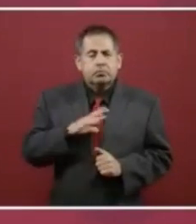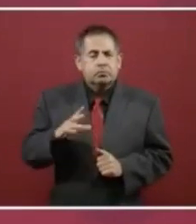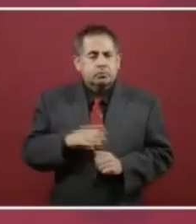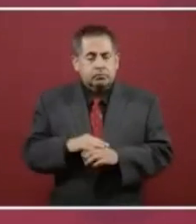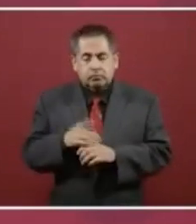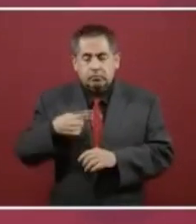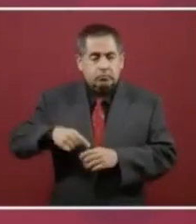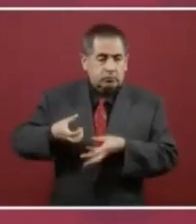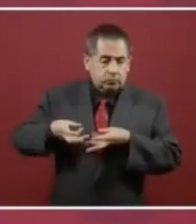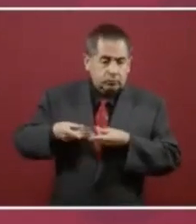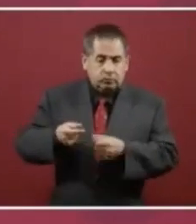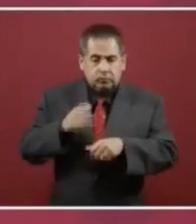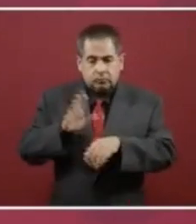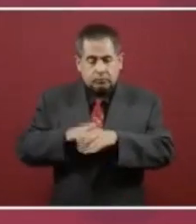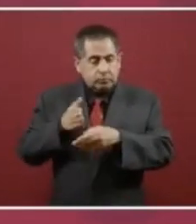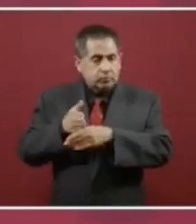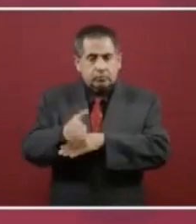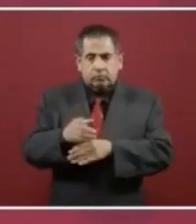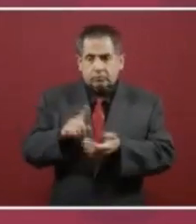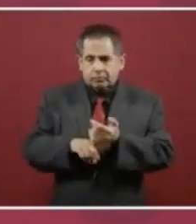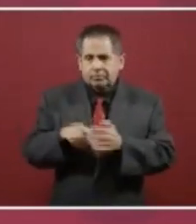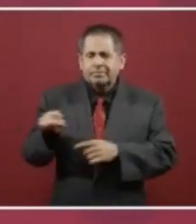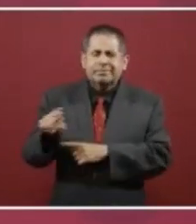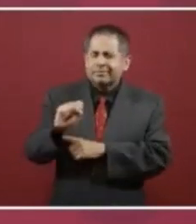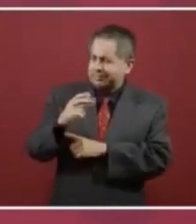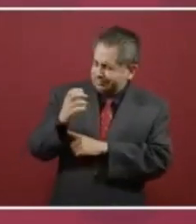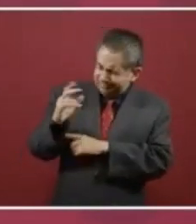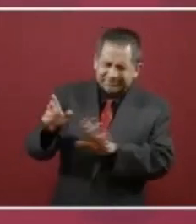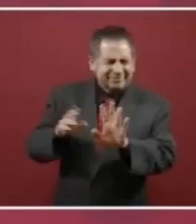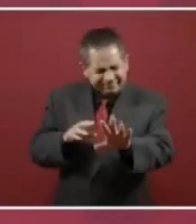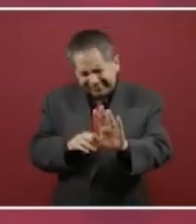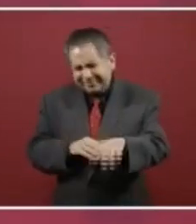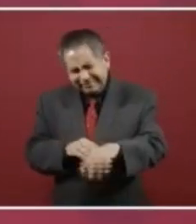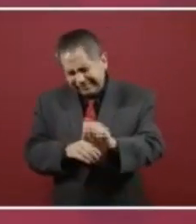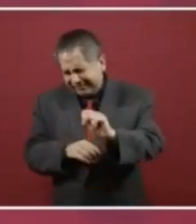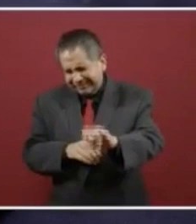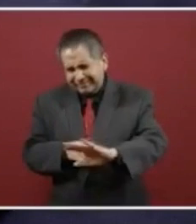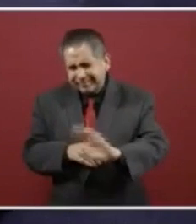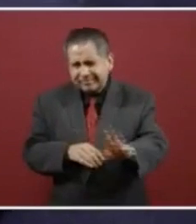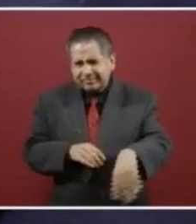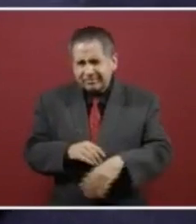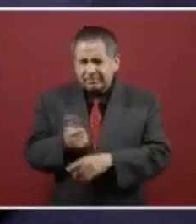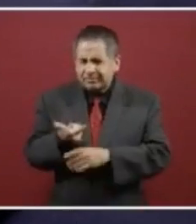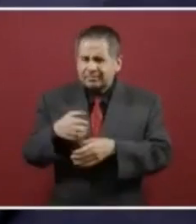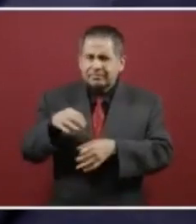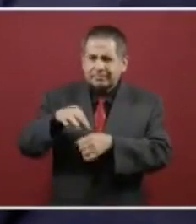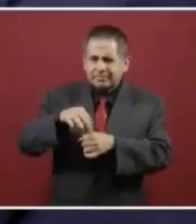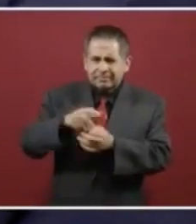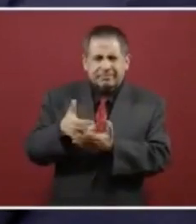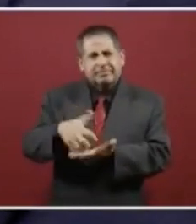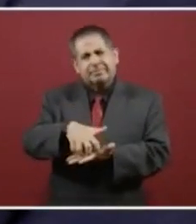subejercicio. Son datos de la Secretaría de Hacienda, presidente. Sí, porque hay ahorros.